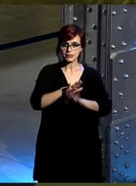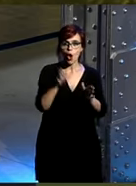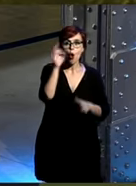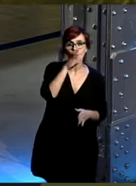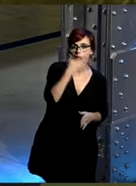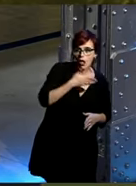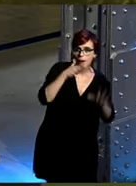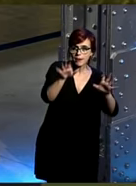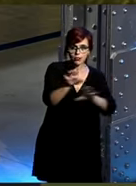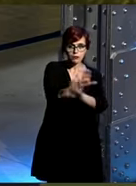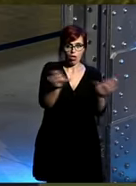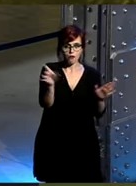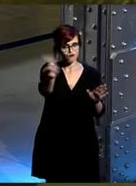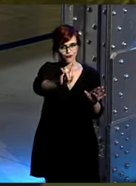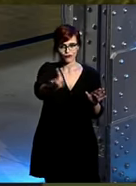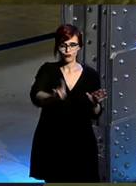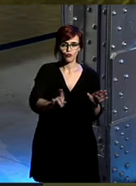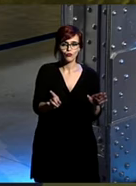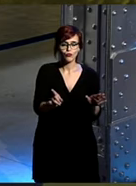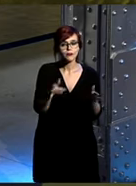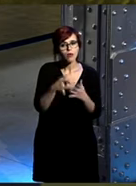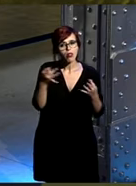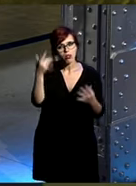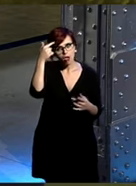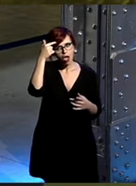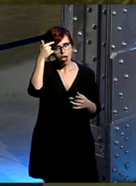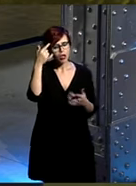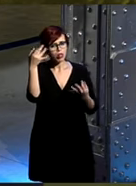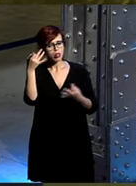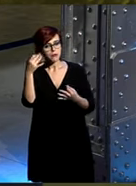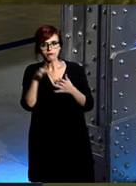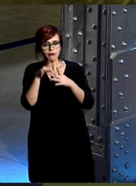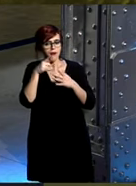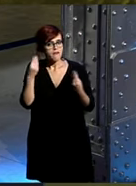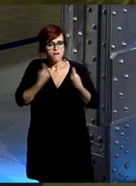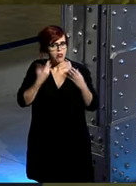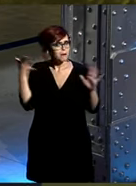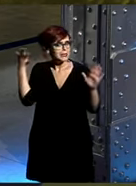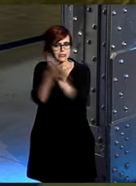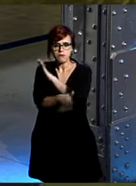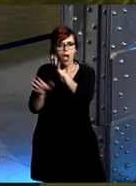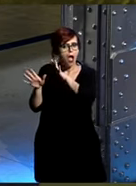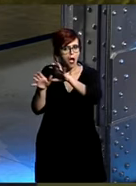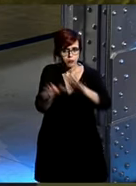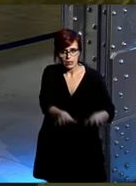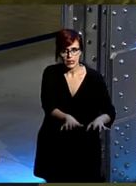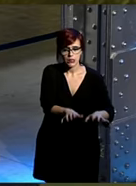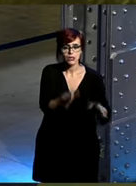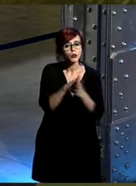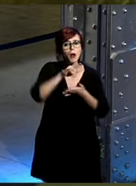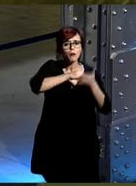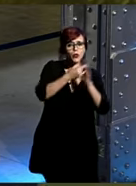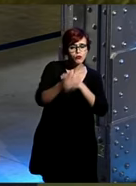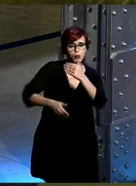Con lo cual, para mí es fundamental tomar esa conciencia. Voy a tener que estar aprendiendo siempre. Saber que cualquier proceso, cualquier